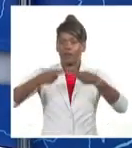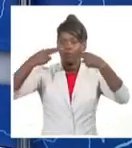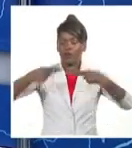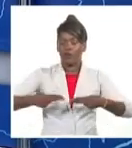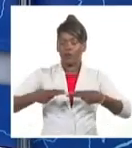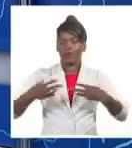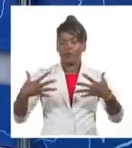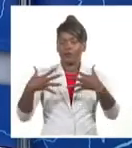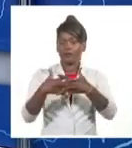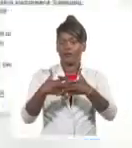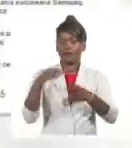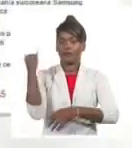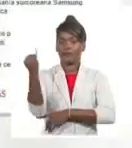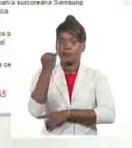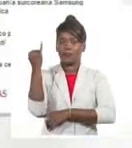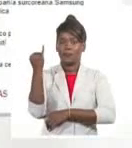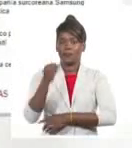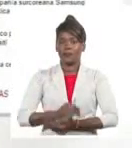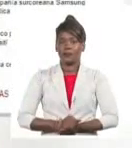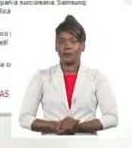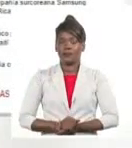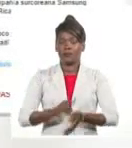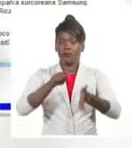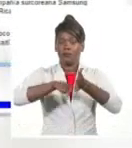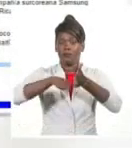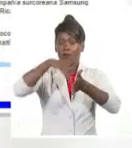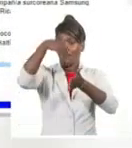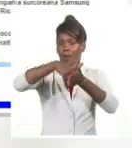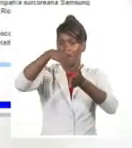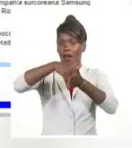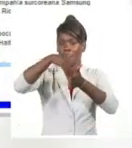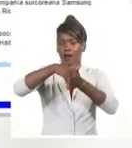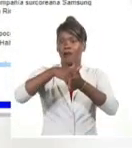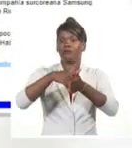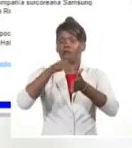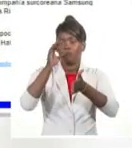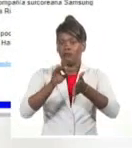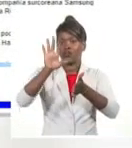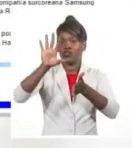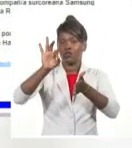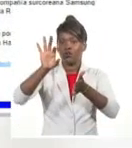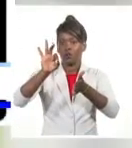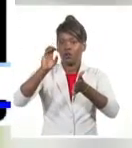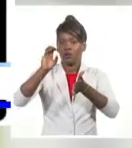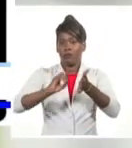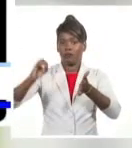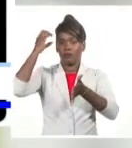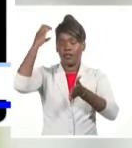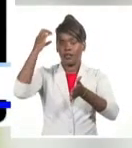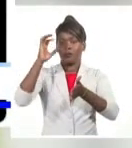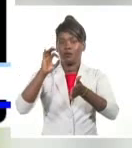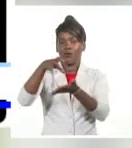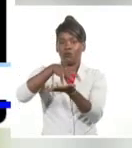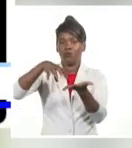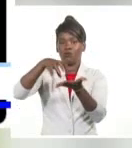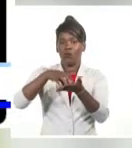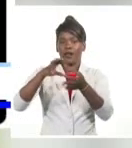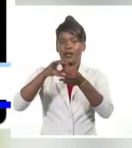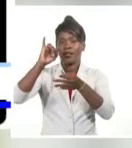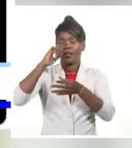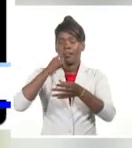solidaridad internacional. La votación aconteció durante la sesión 50 del organismo con sede en Ginebra. De